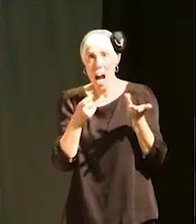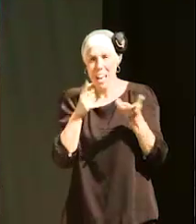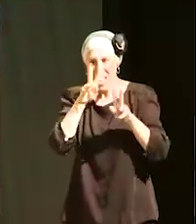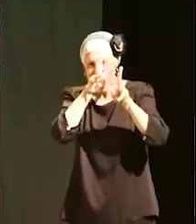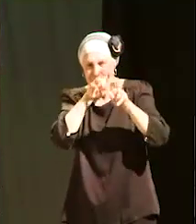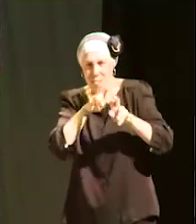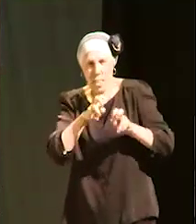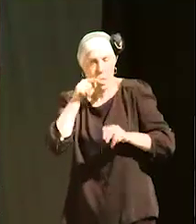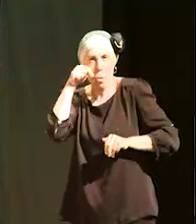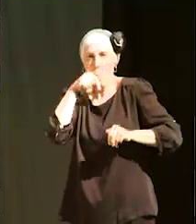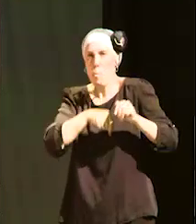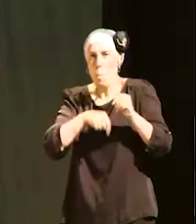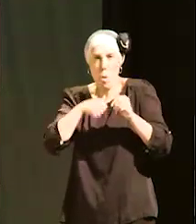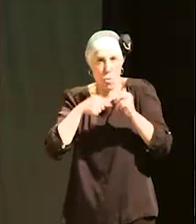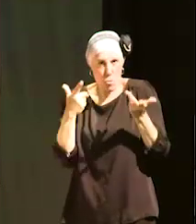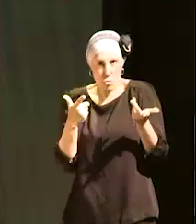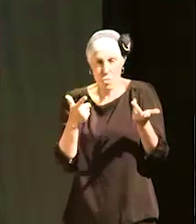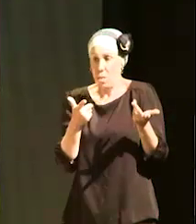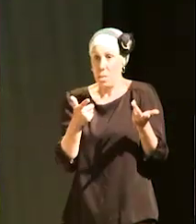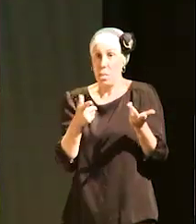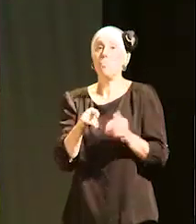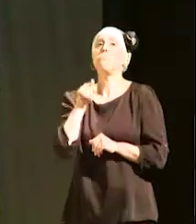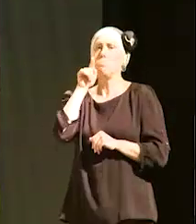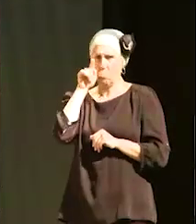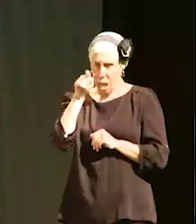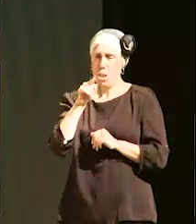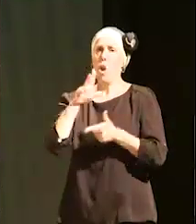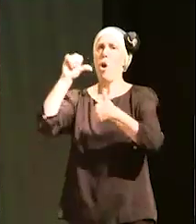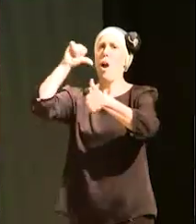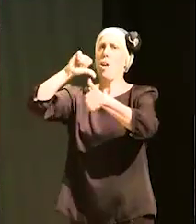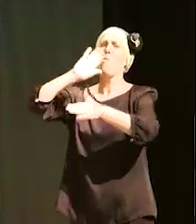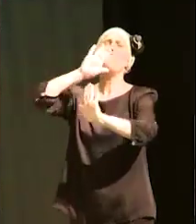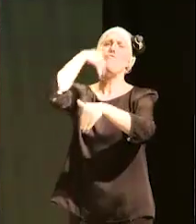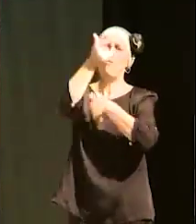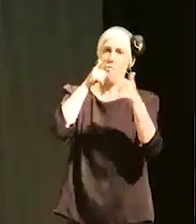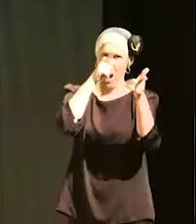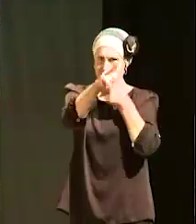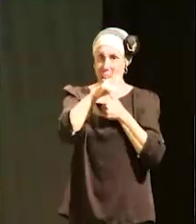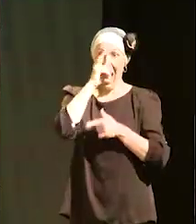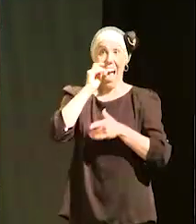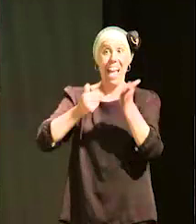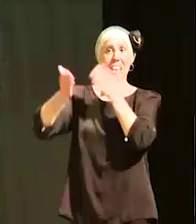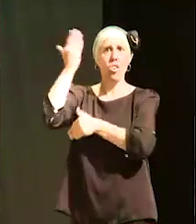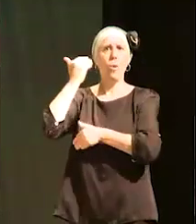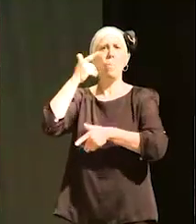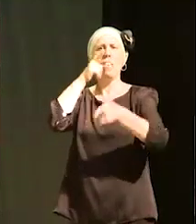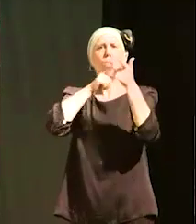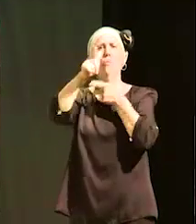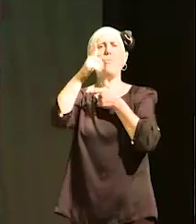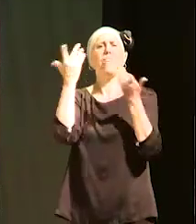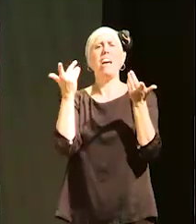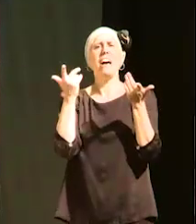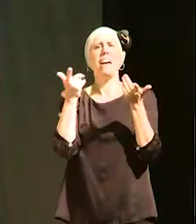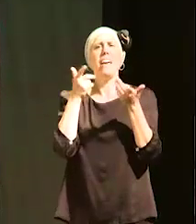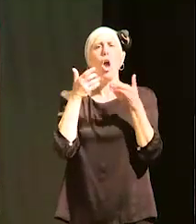verdad actoral y ellos sí que han logrado salir el año pasado estuvieron en compartiendo en